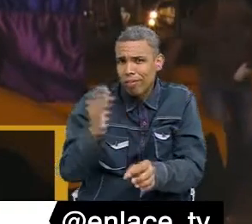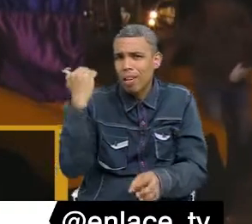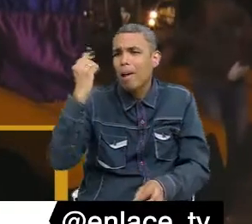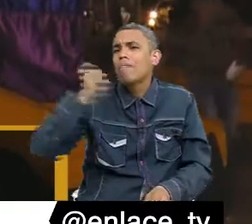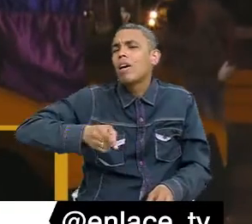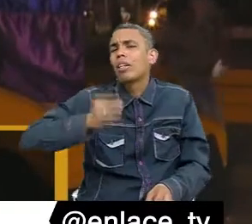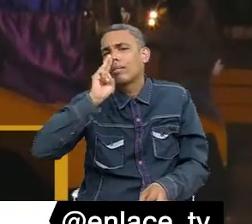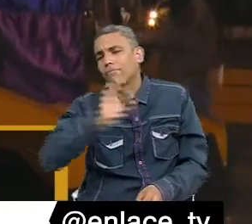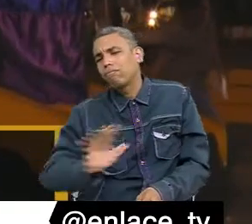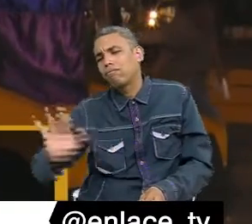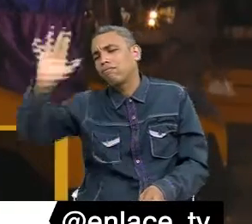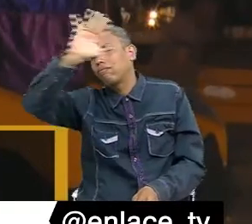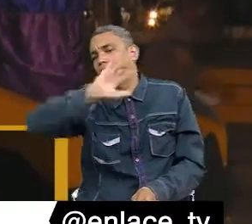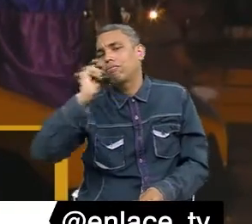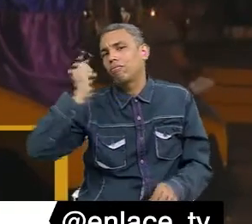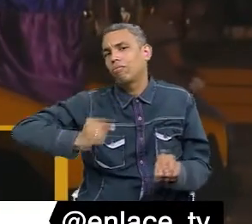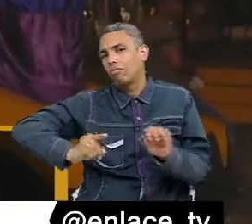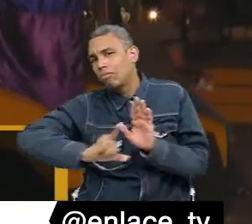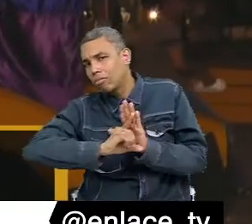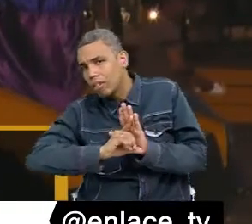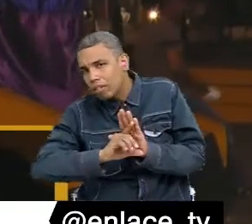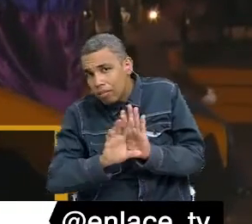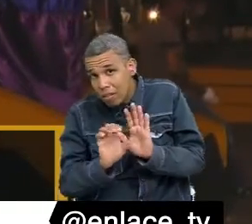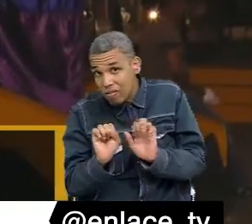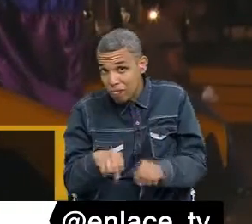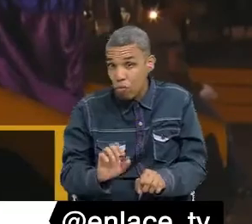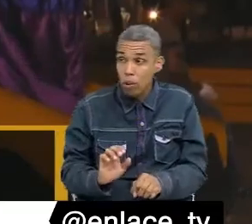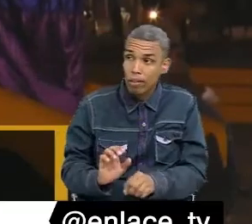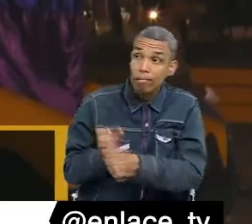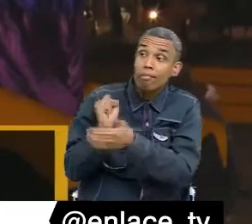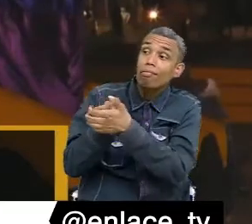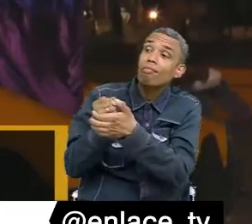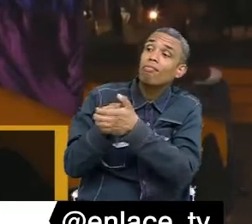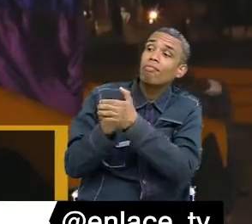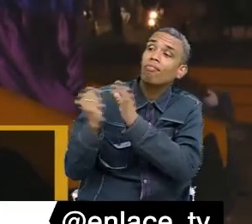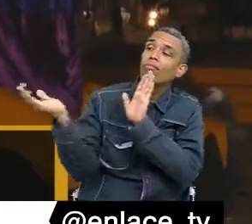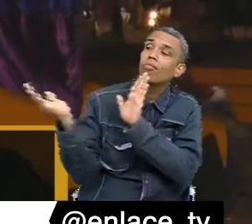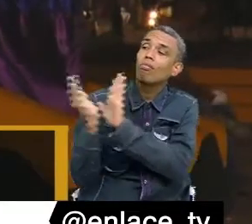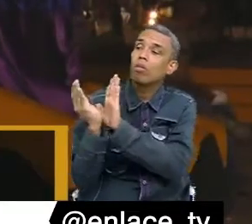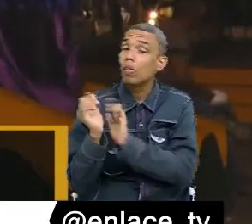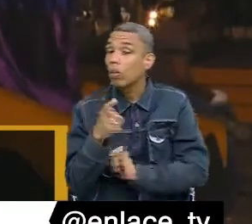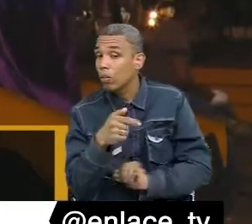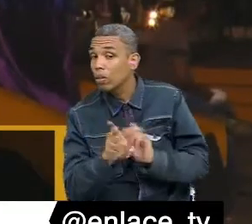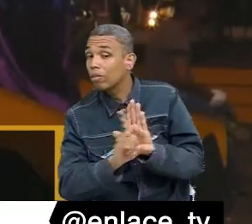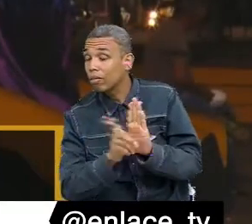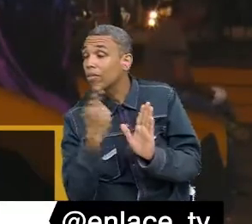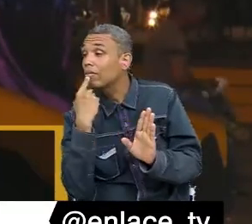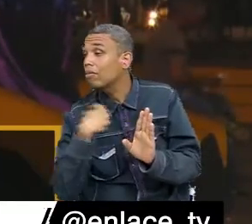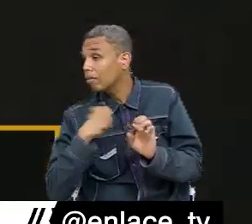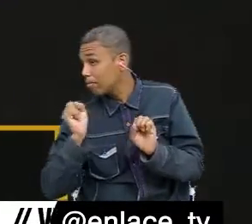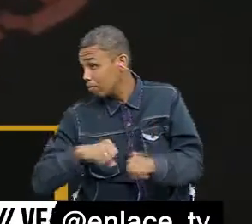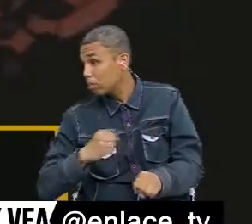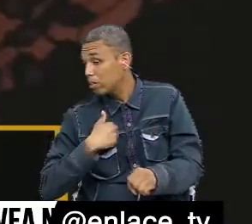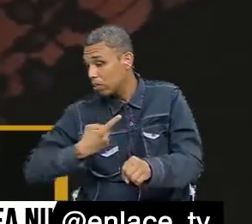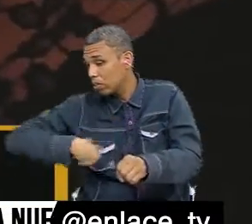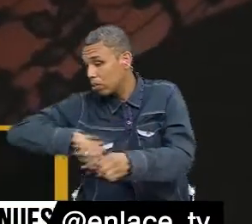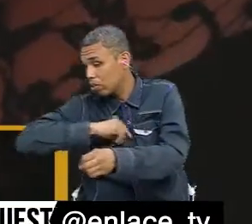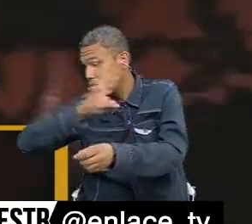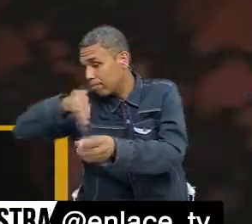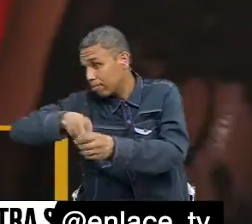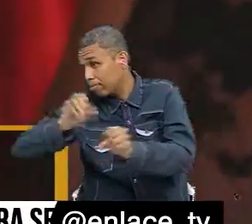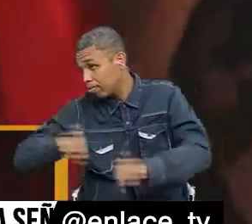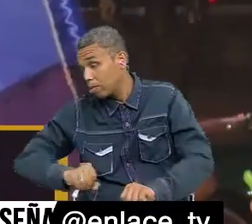entonces tenemos que guiarnos por esas para poder llegar al gobierno municipal, y sabemos que con el gobierno municipal podemos contar más adelante. La